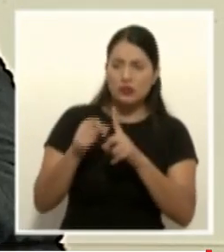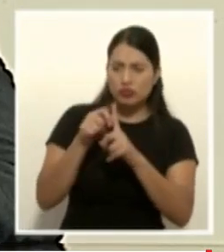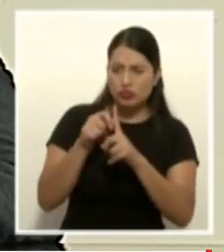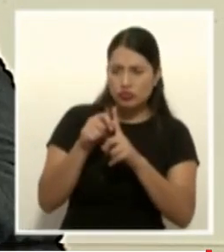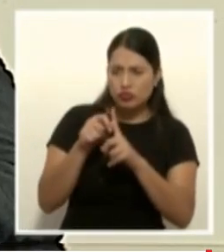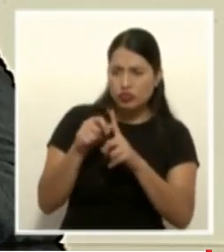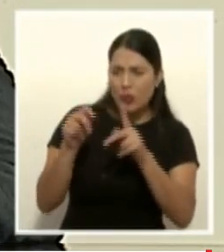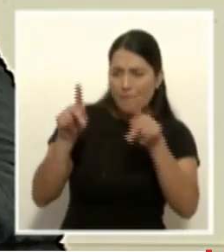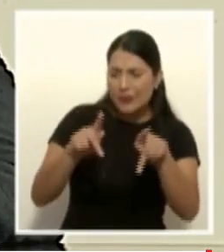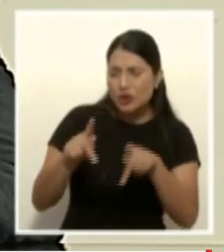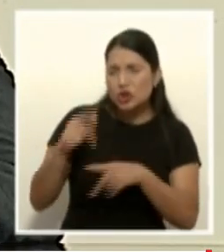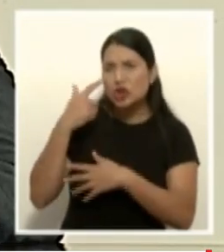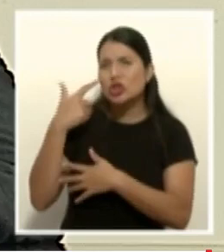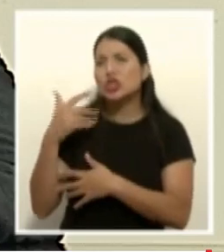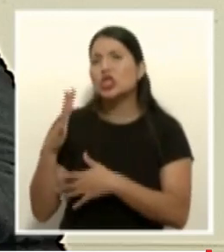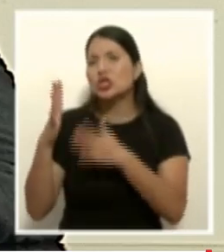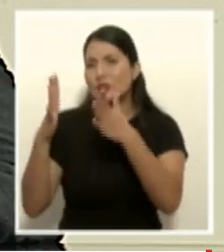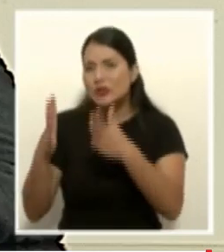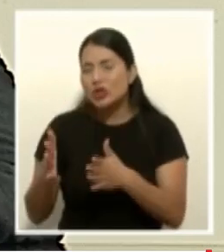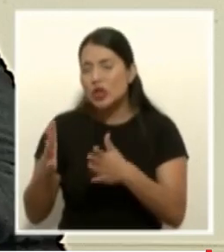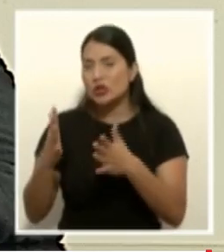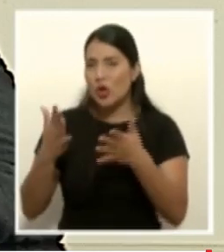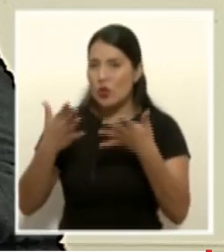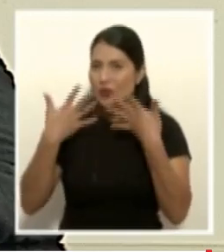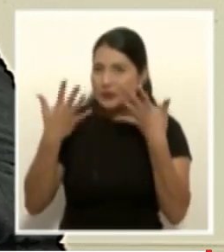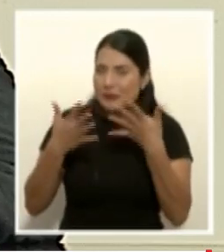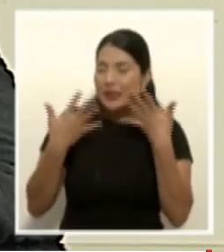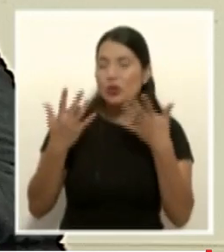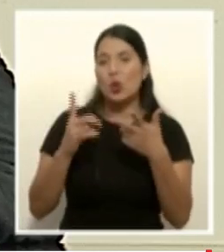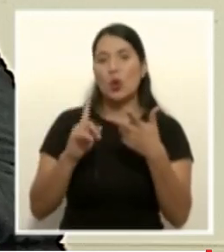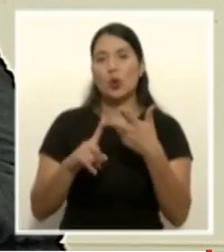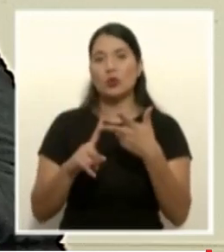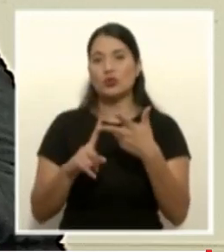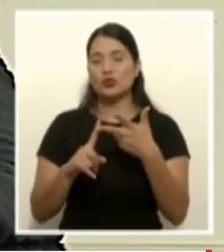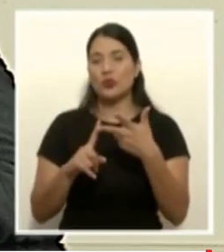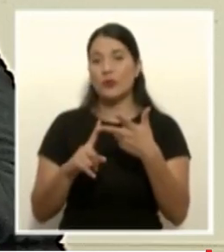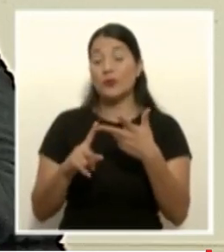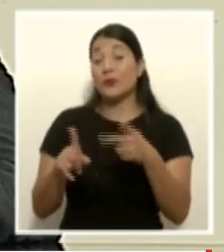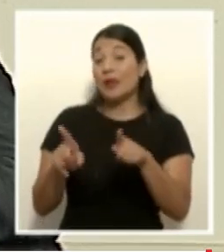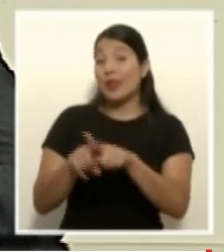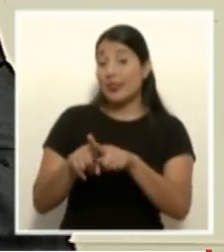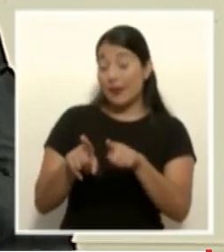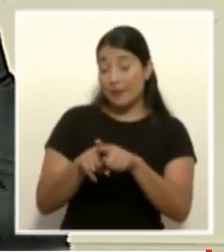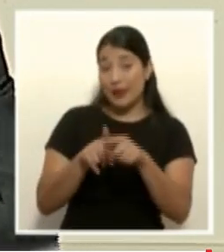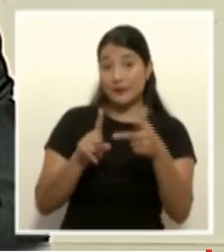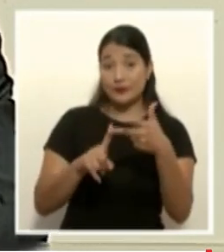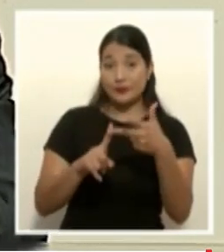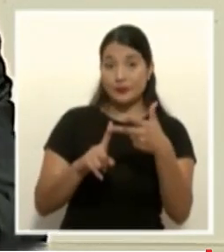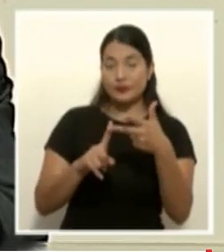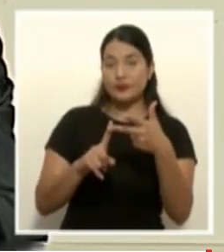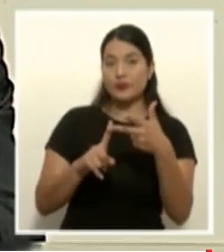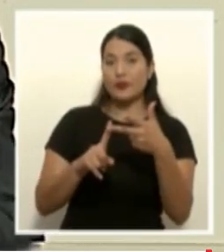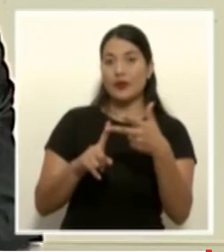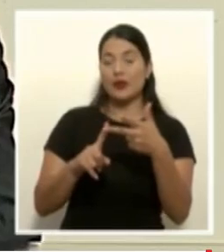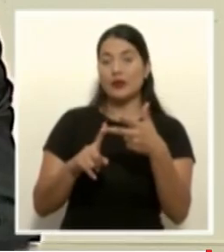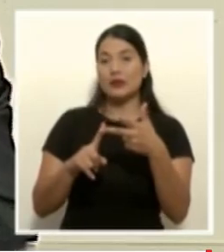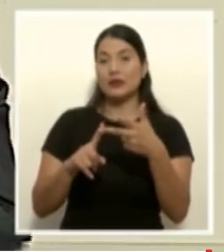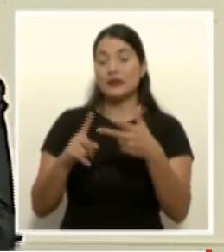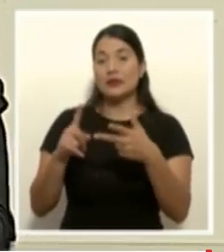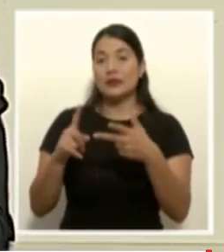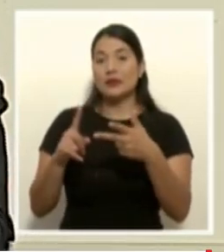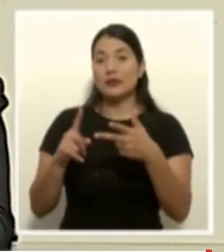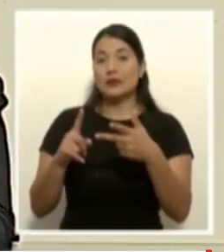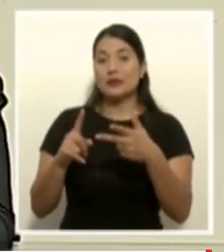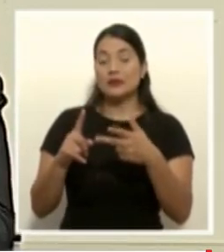muchos sospechosos respiratorios en ese momento, que exista también una variación importante con respecto a